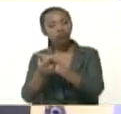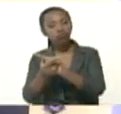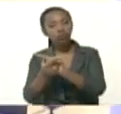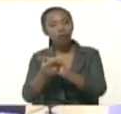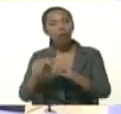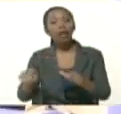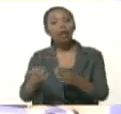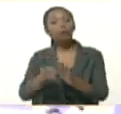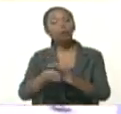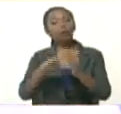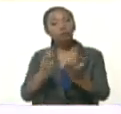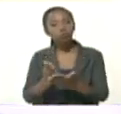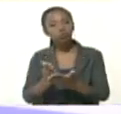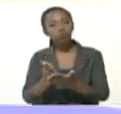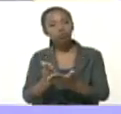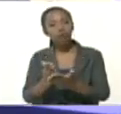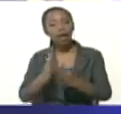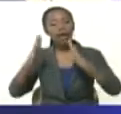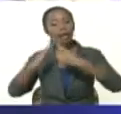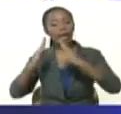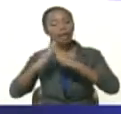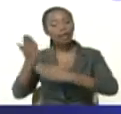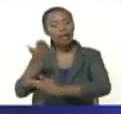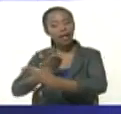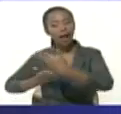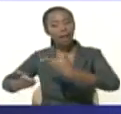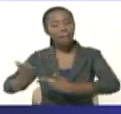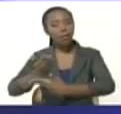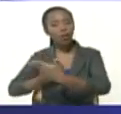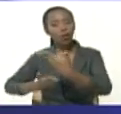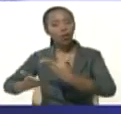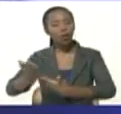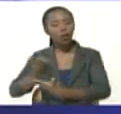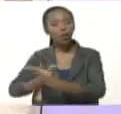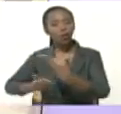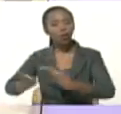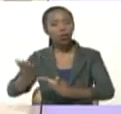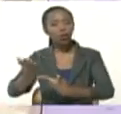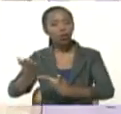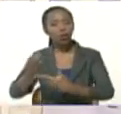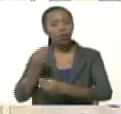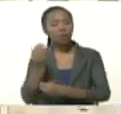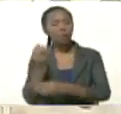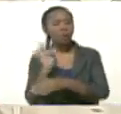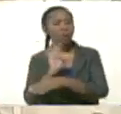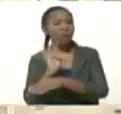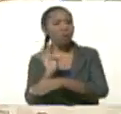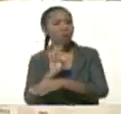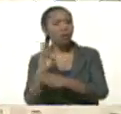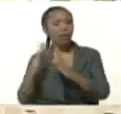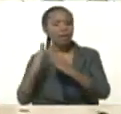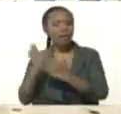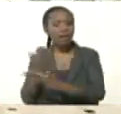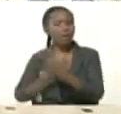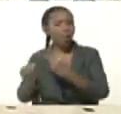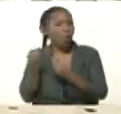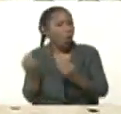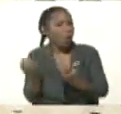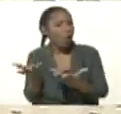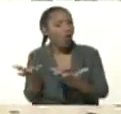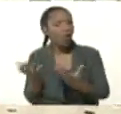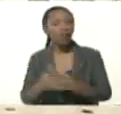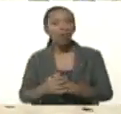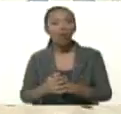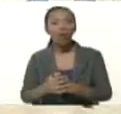ecosistema central que funciona. Correcto, son casas de cambio. Cambio, correcto. ¿Y cómo funcionan estas casas de cambio? ¿Funciona por la vía